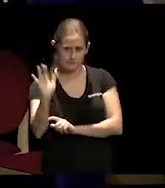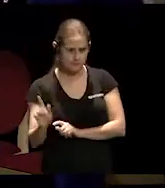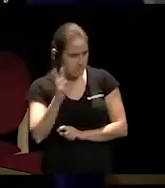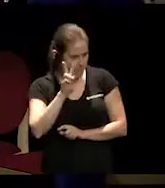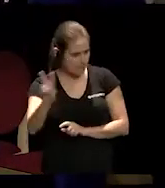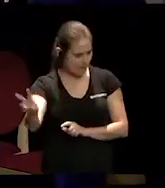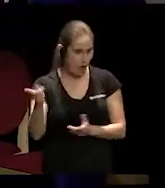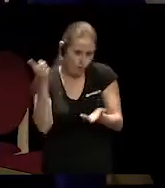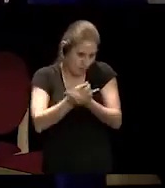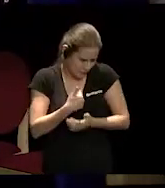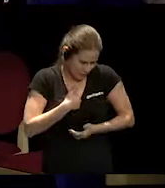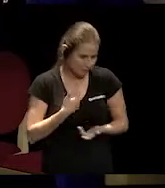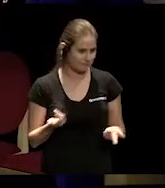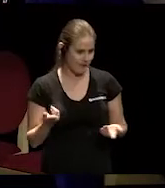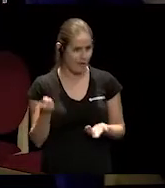Soy yo otra vez de nuevo.